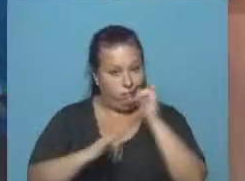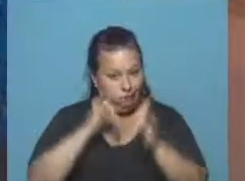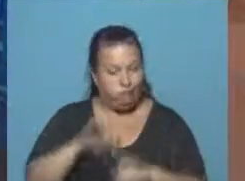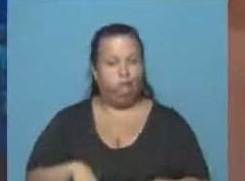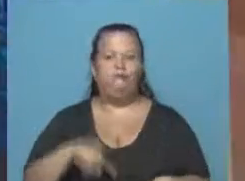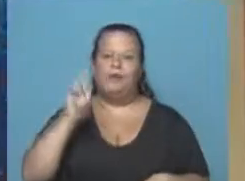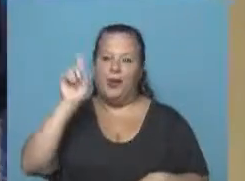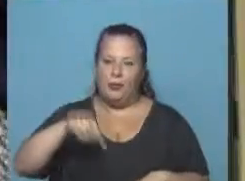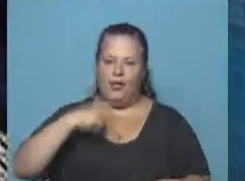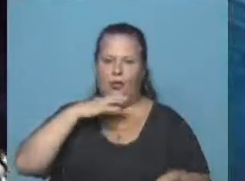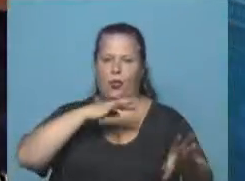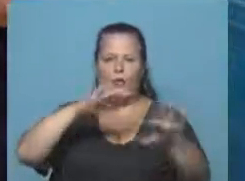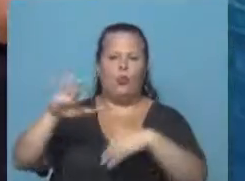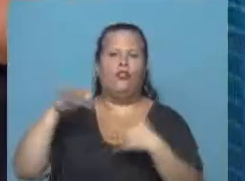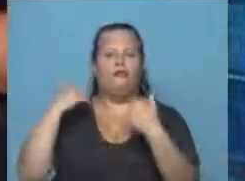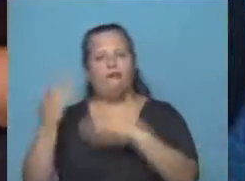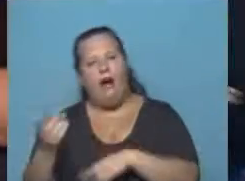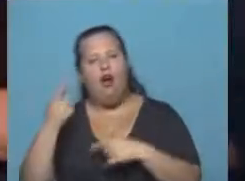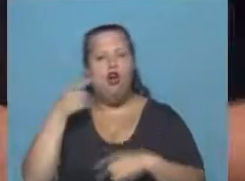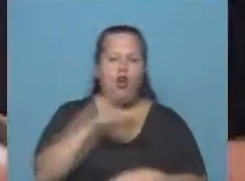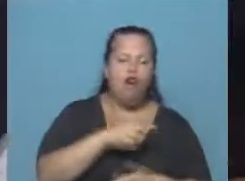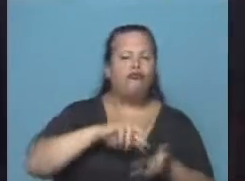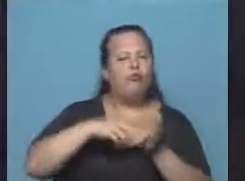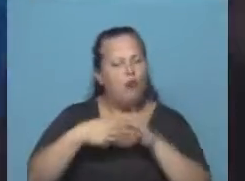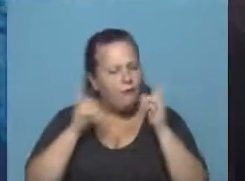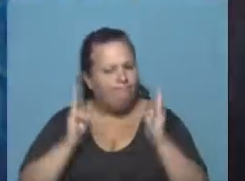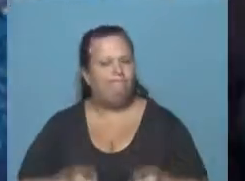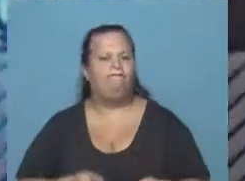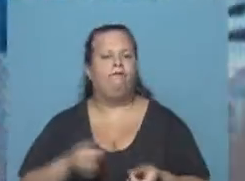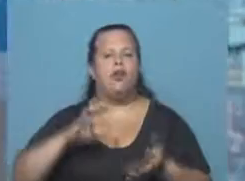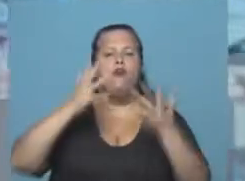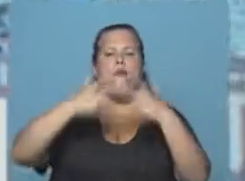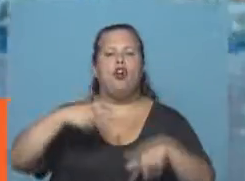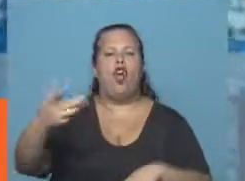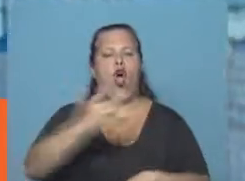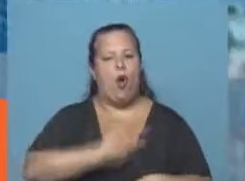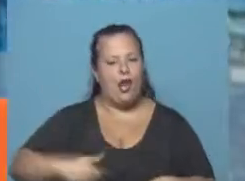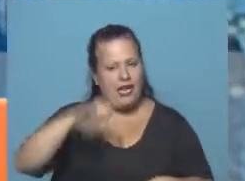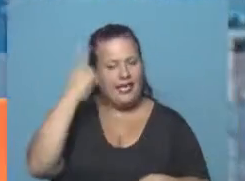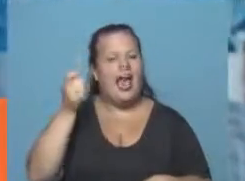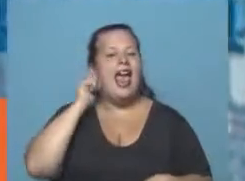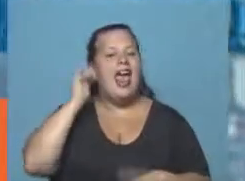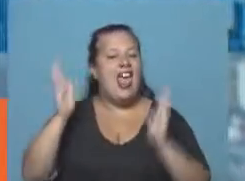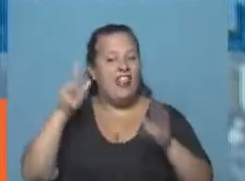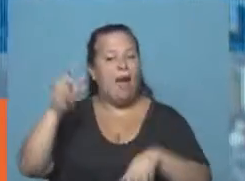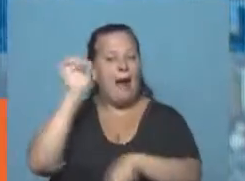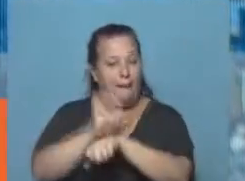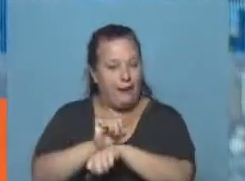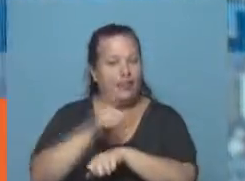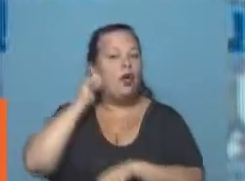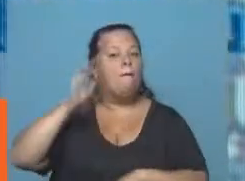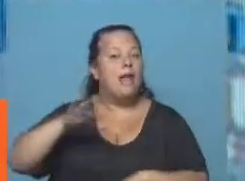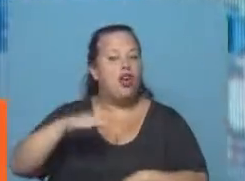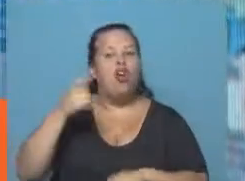está generando mucha repercusión a favor y en contra polémica también el proyecto del gobierno nacional de bajar la imputabilidad de los